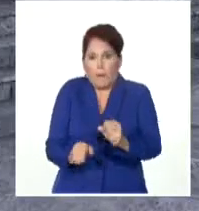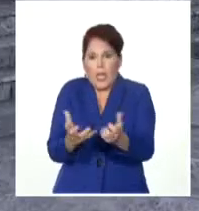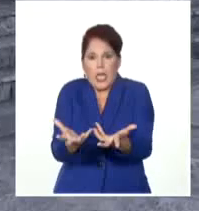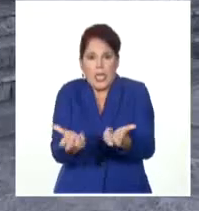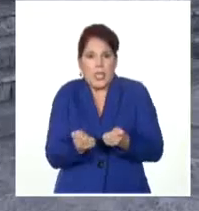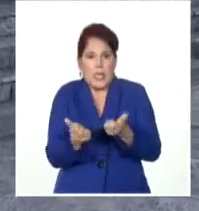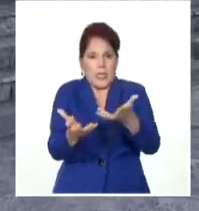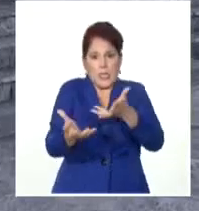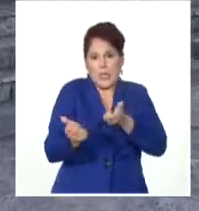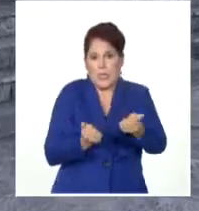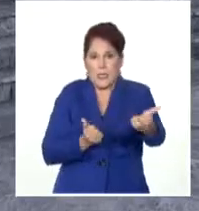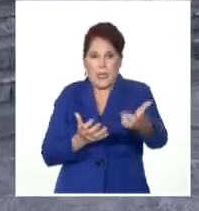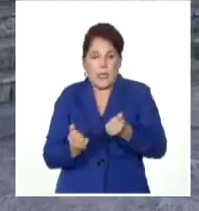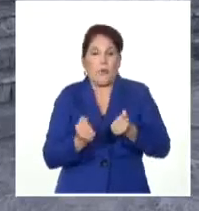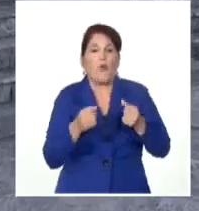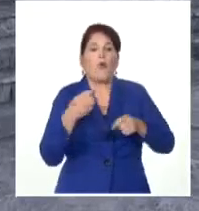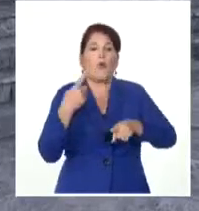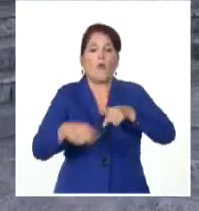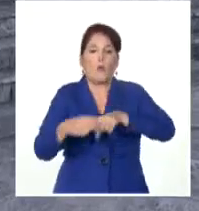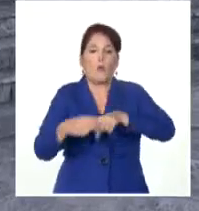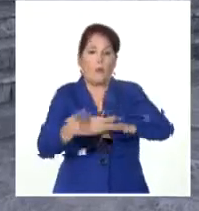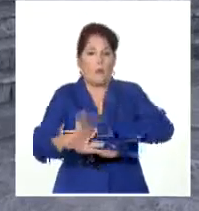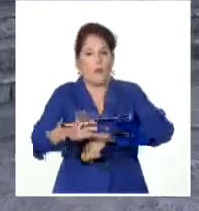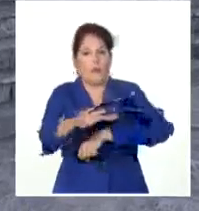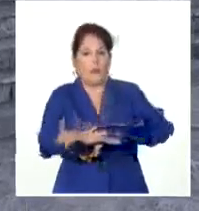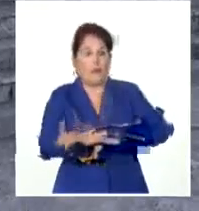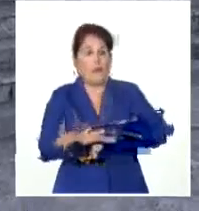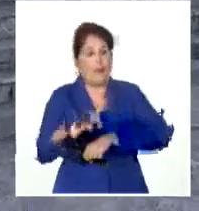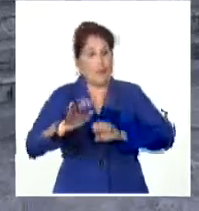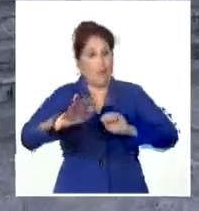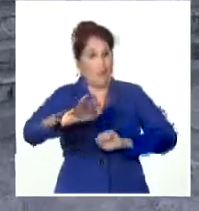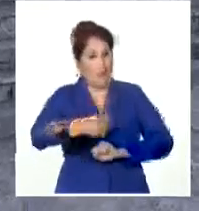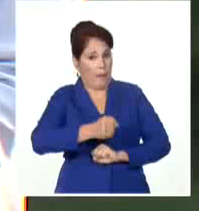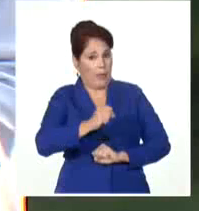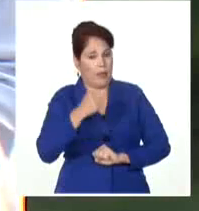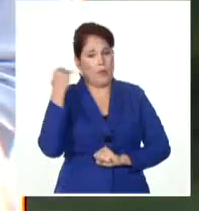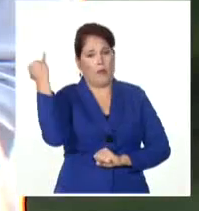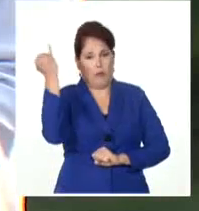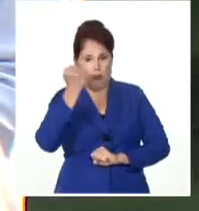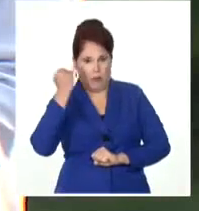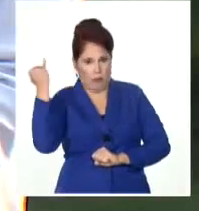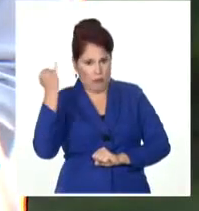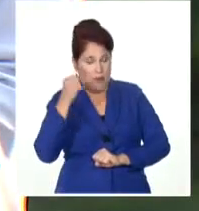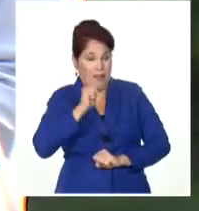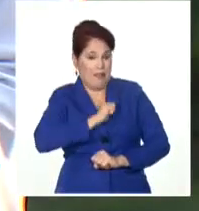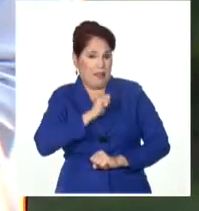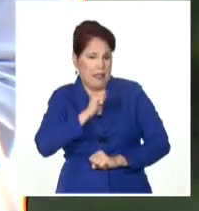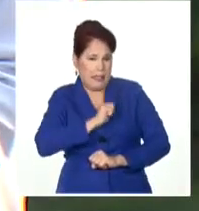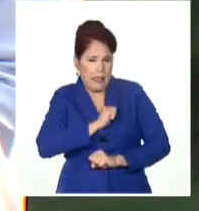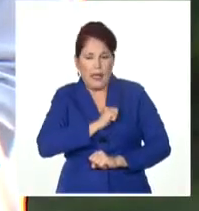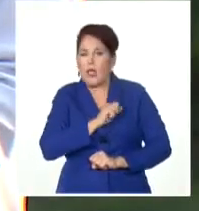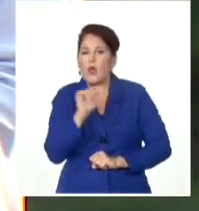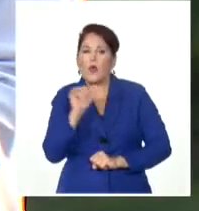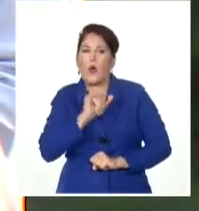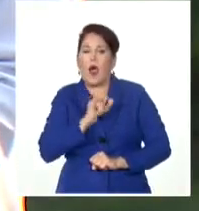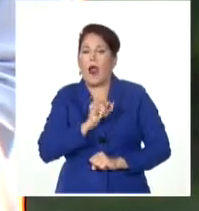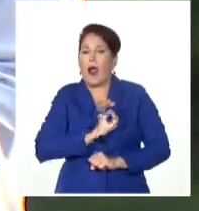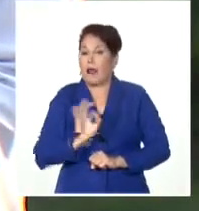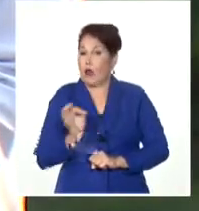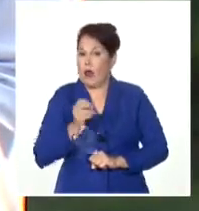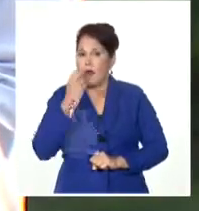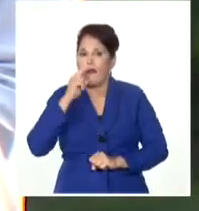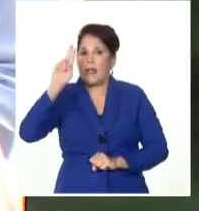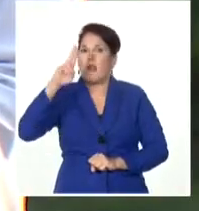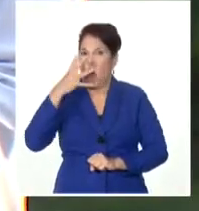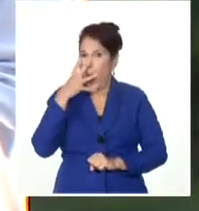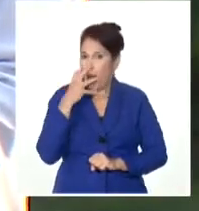egoísmo de un puñado de naciones y de una clase capitalista internacional, pretendida heredera no declarada del